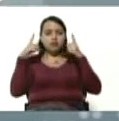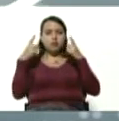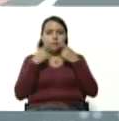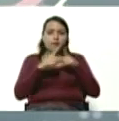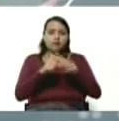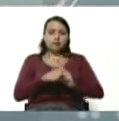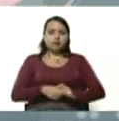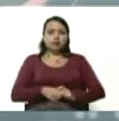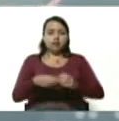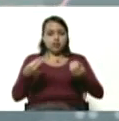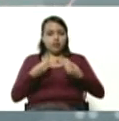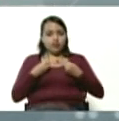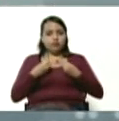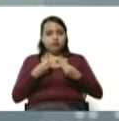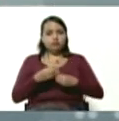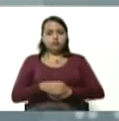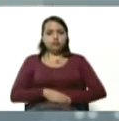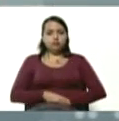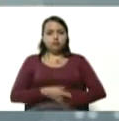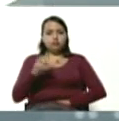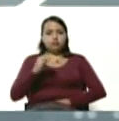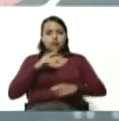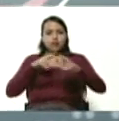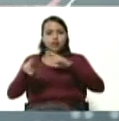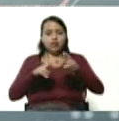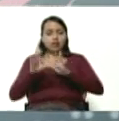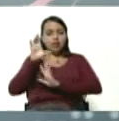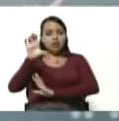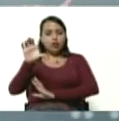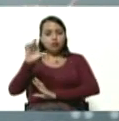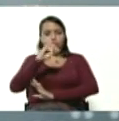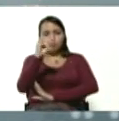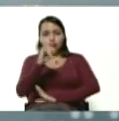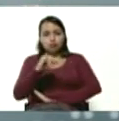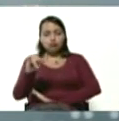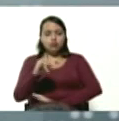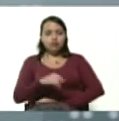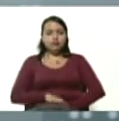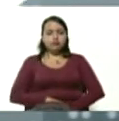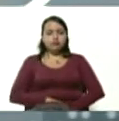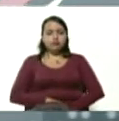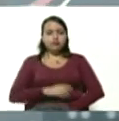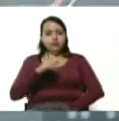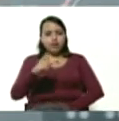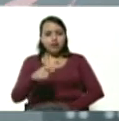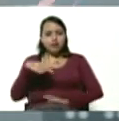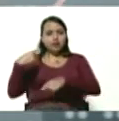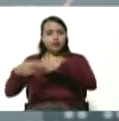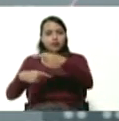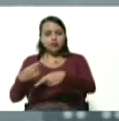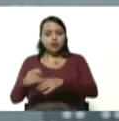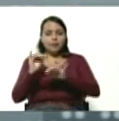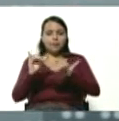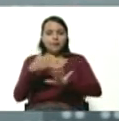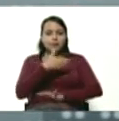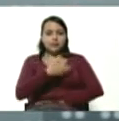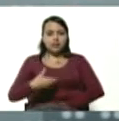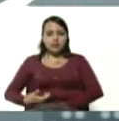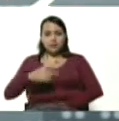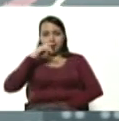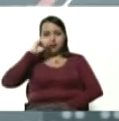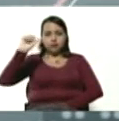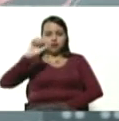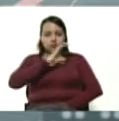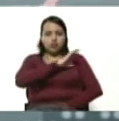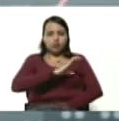antecedentes de viajes de este estado de Julio. Esta es la razón principal por la cual el presidente Másuró y la comisión